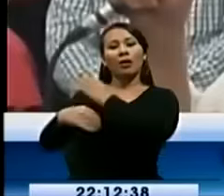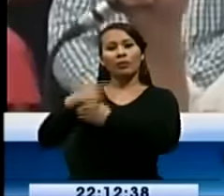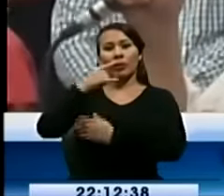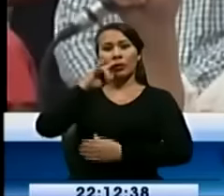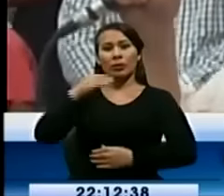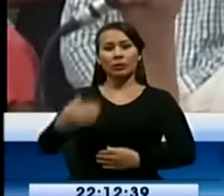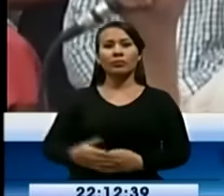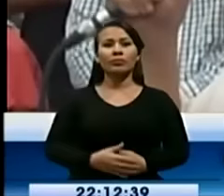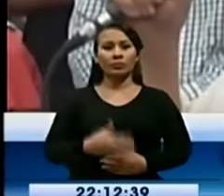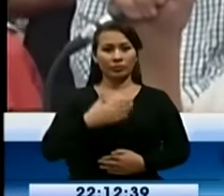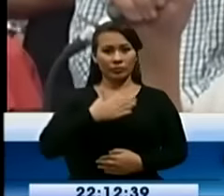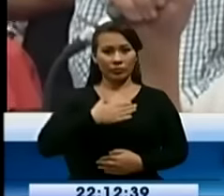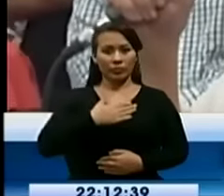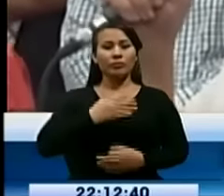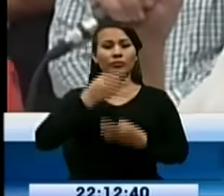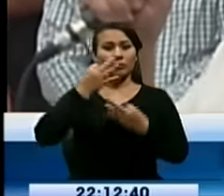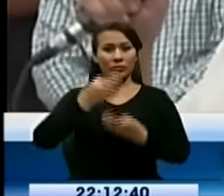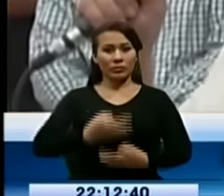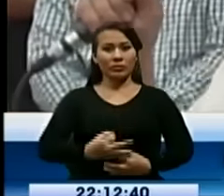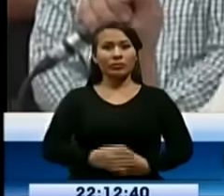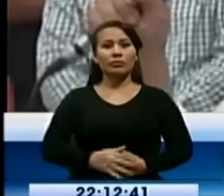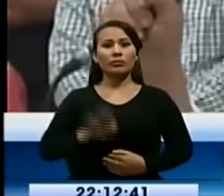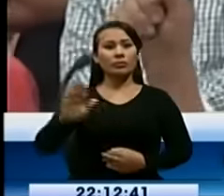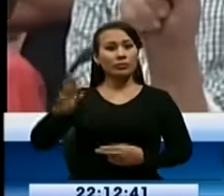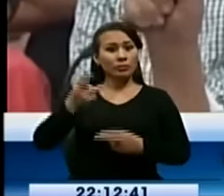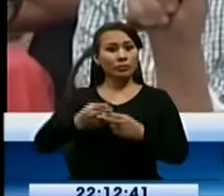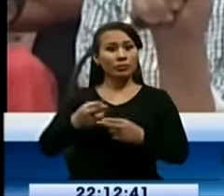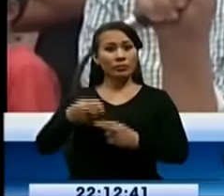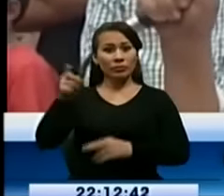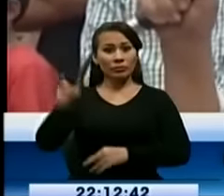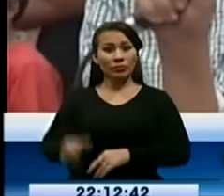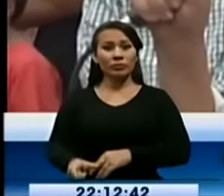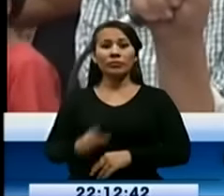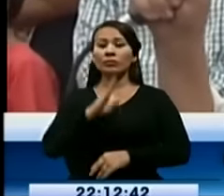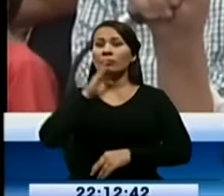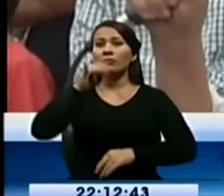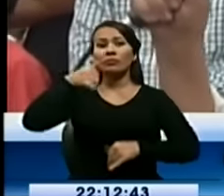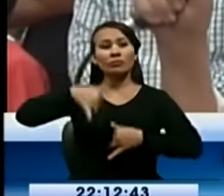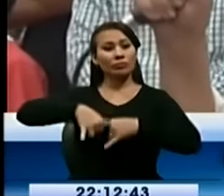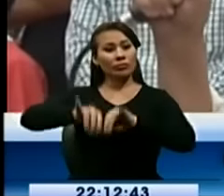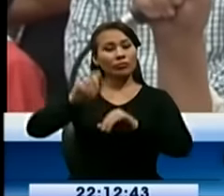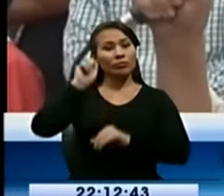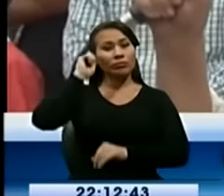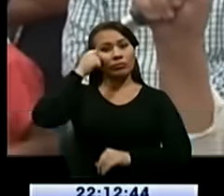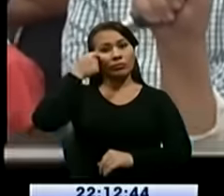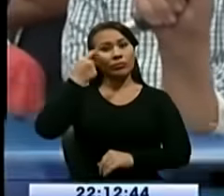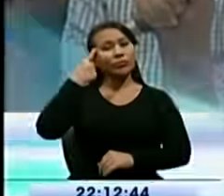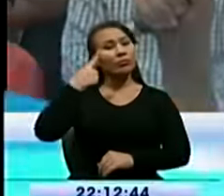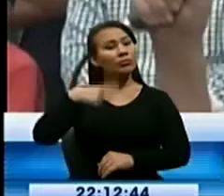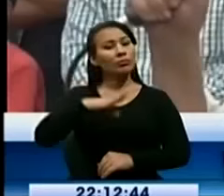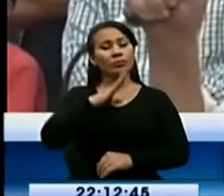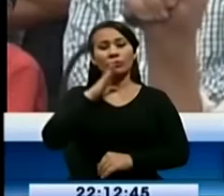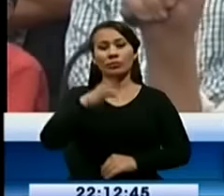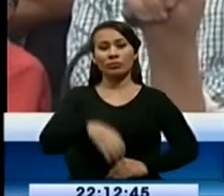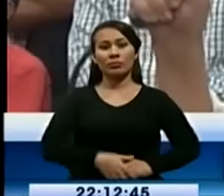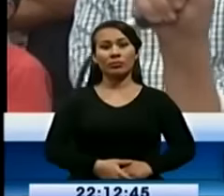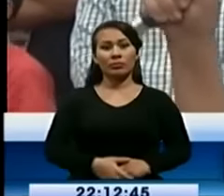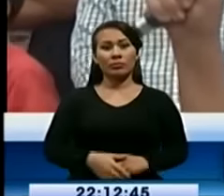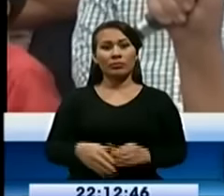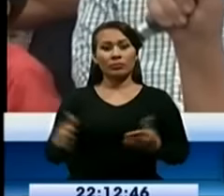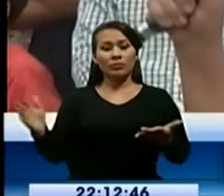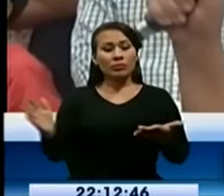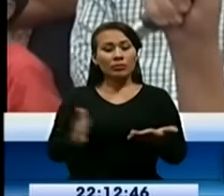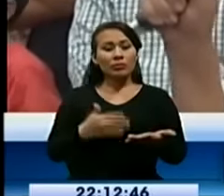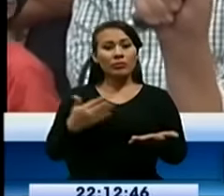Estoy segura que tu nombre va a permanecer por siempre y para siempre en las